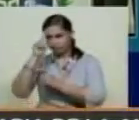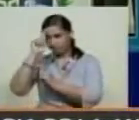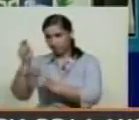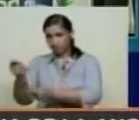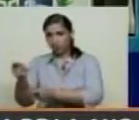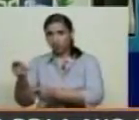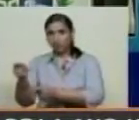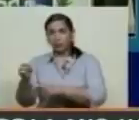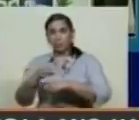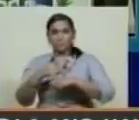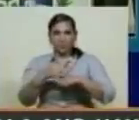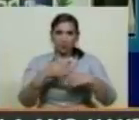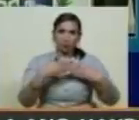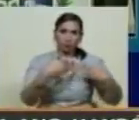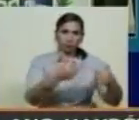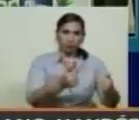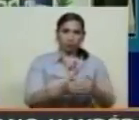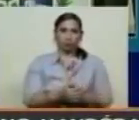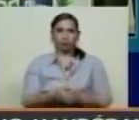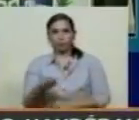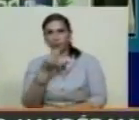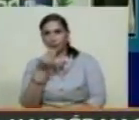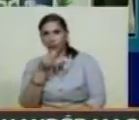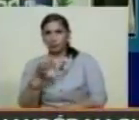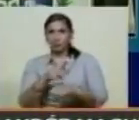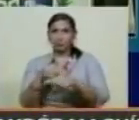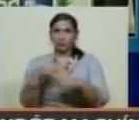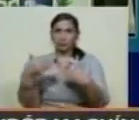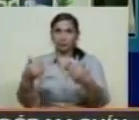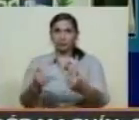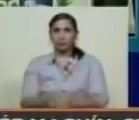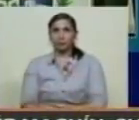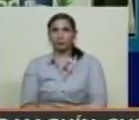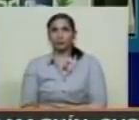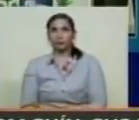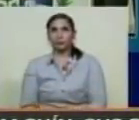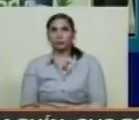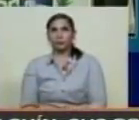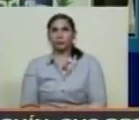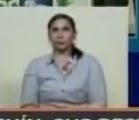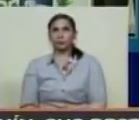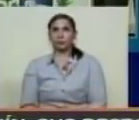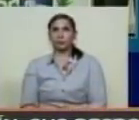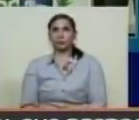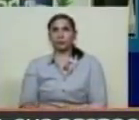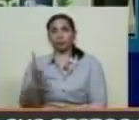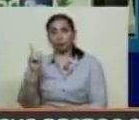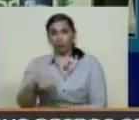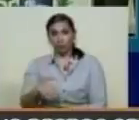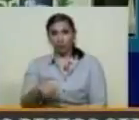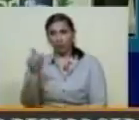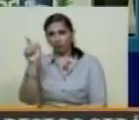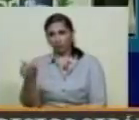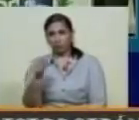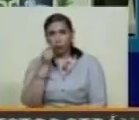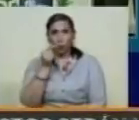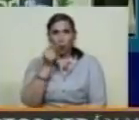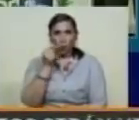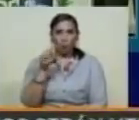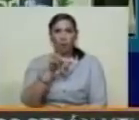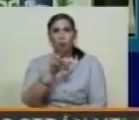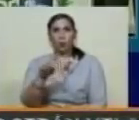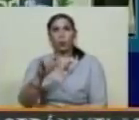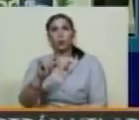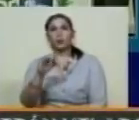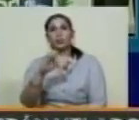de Salud, está el ministro de Alimentación, está el señor Rafael Ramírez, representante de la UNICEF en Venezuela,